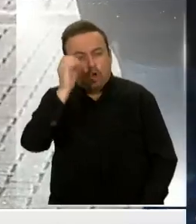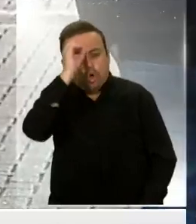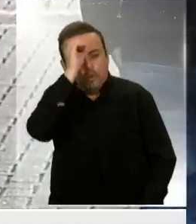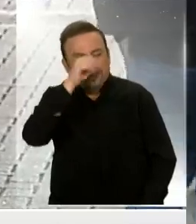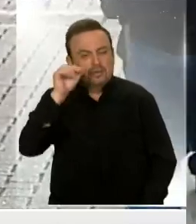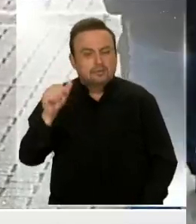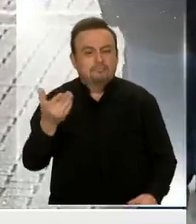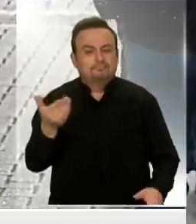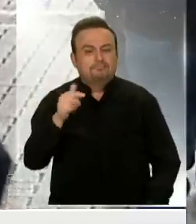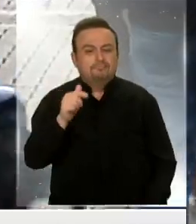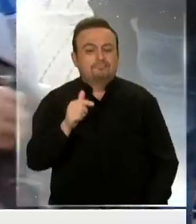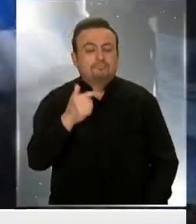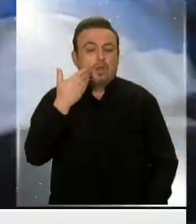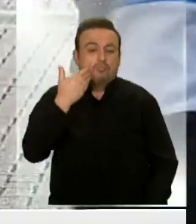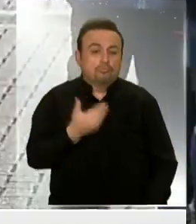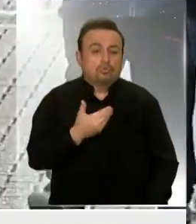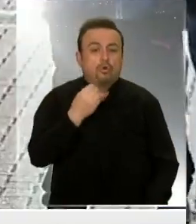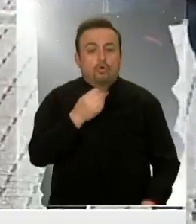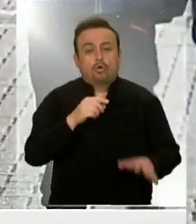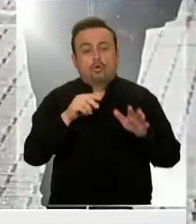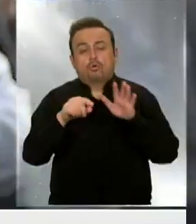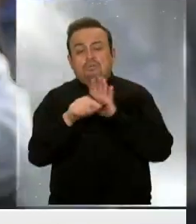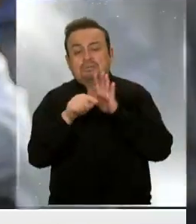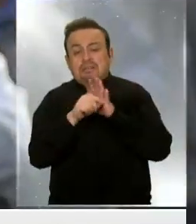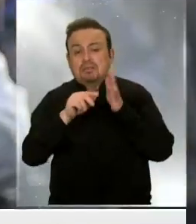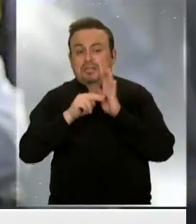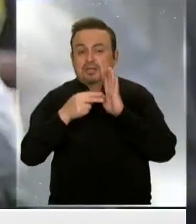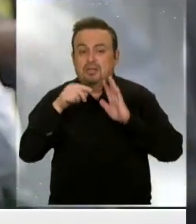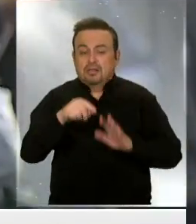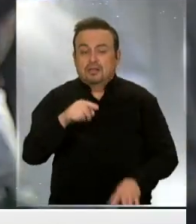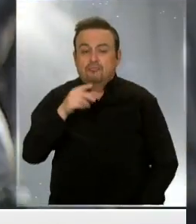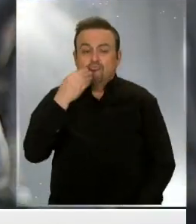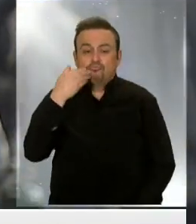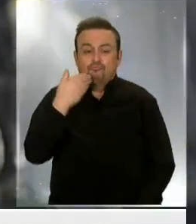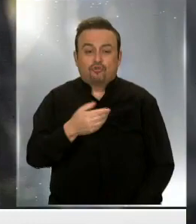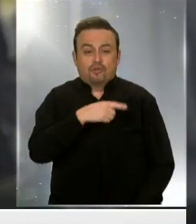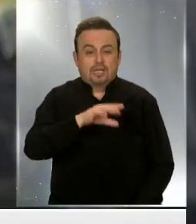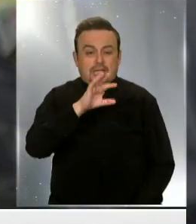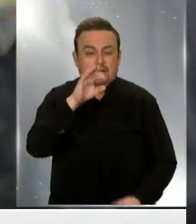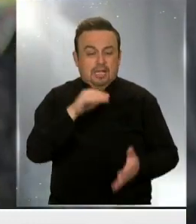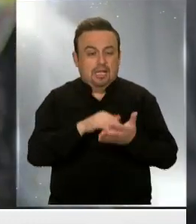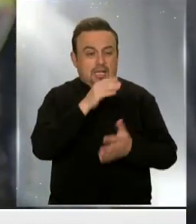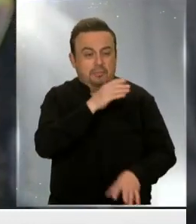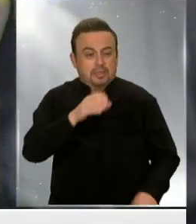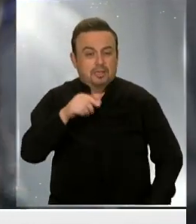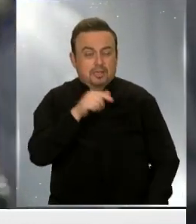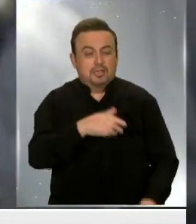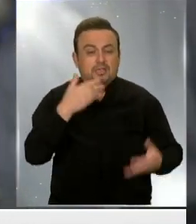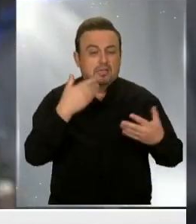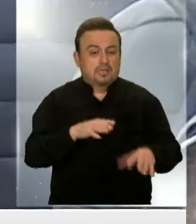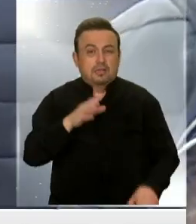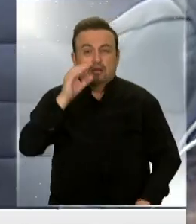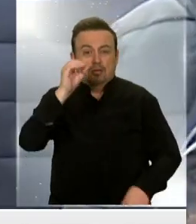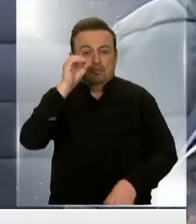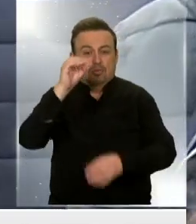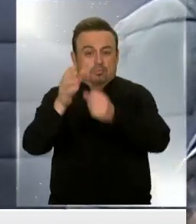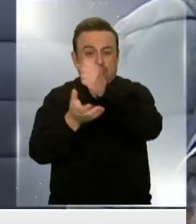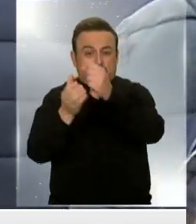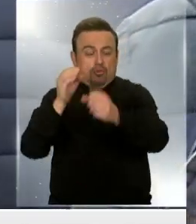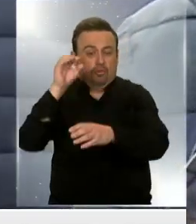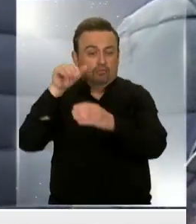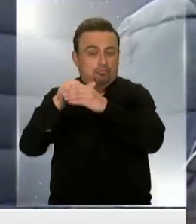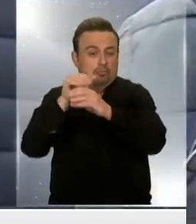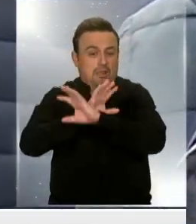serían los beneficios y también los problemas que tendría este bono que se está pensando entregar a aquellas personas que ya no tienen fondos